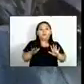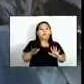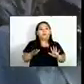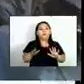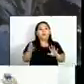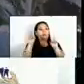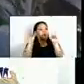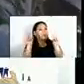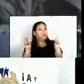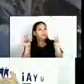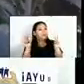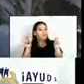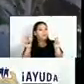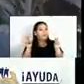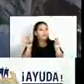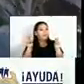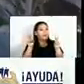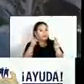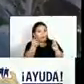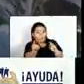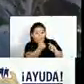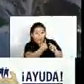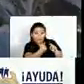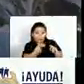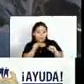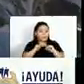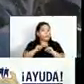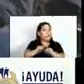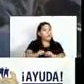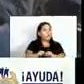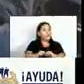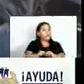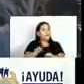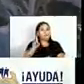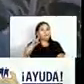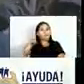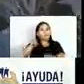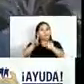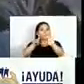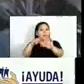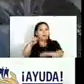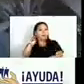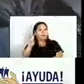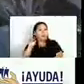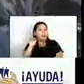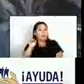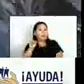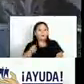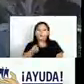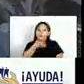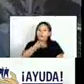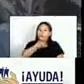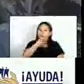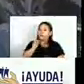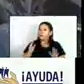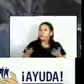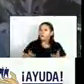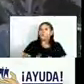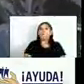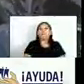en el marco de las letalidades en nuestro territorio tenemos 1.604, y eso es un dato que,